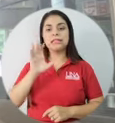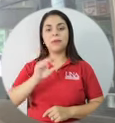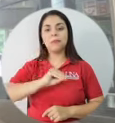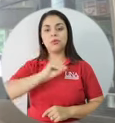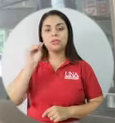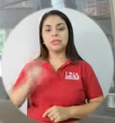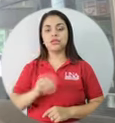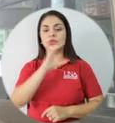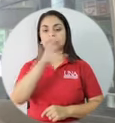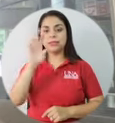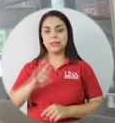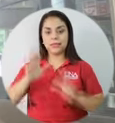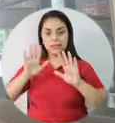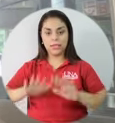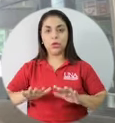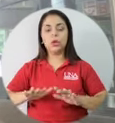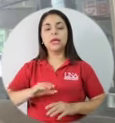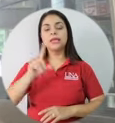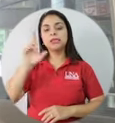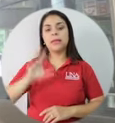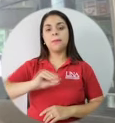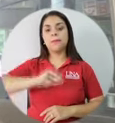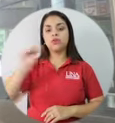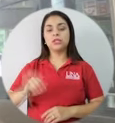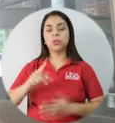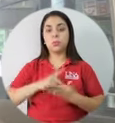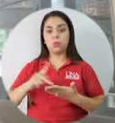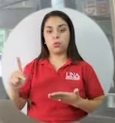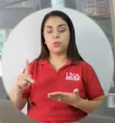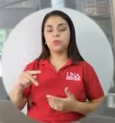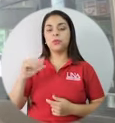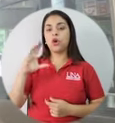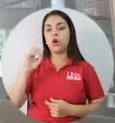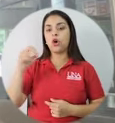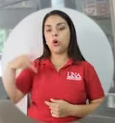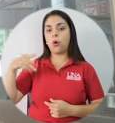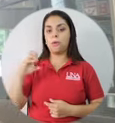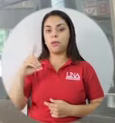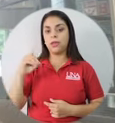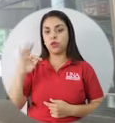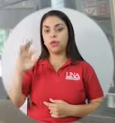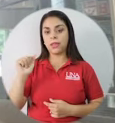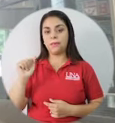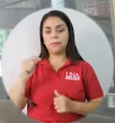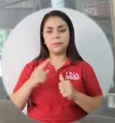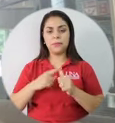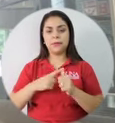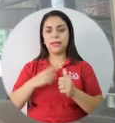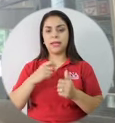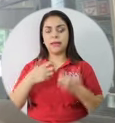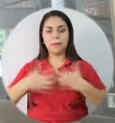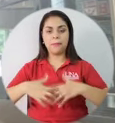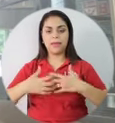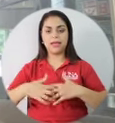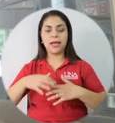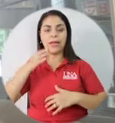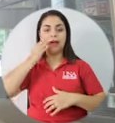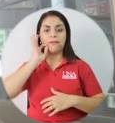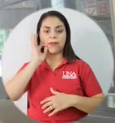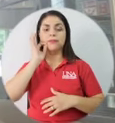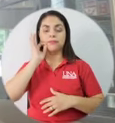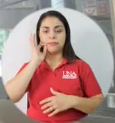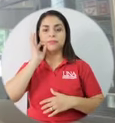un café 100% tico, 100% puro. Copedota fue la primera empresa de café